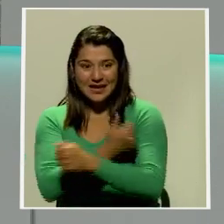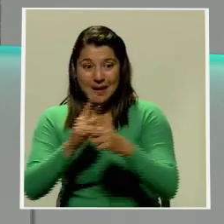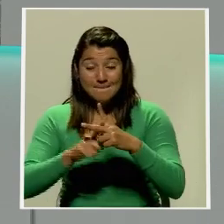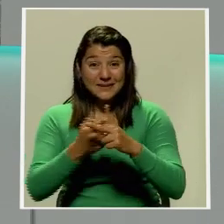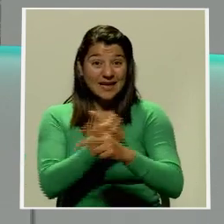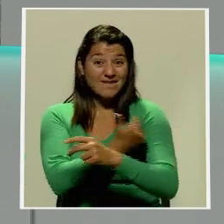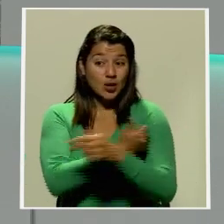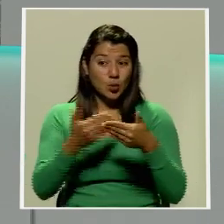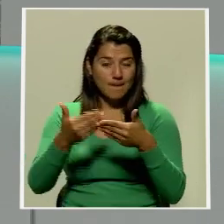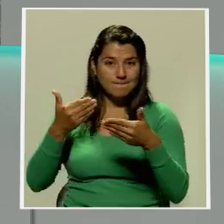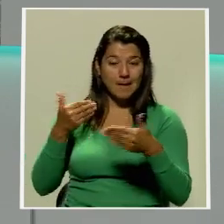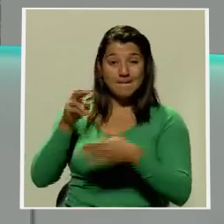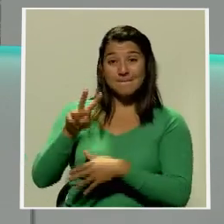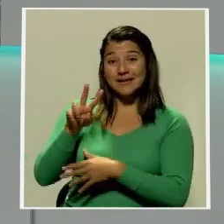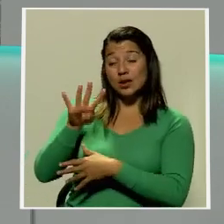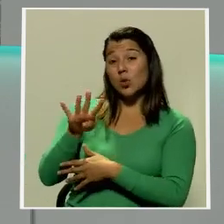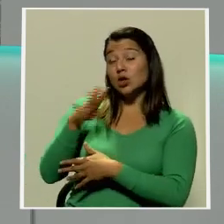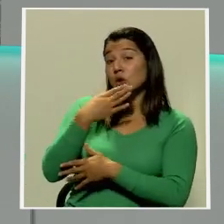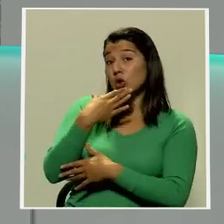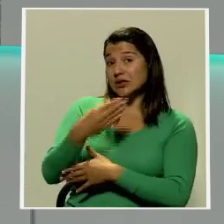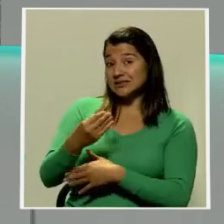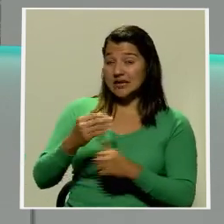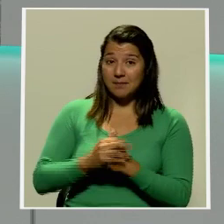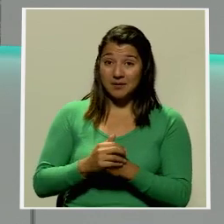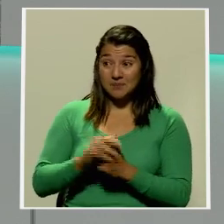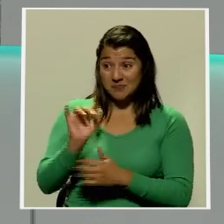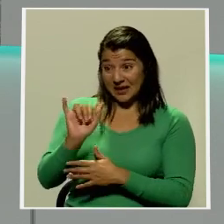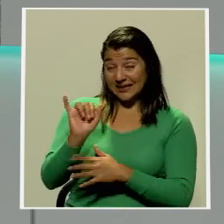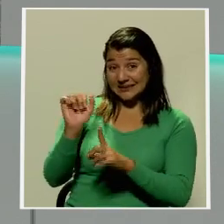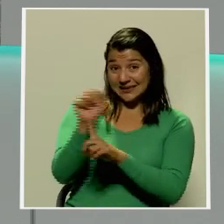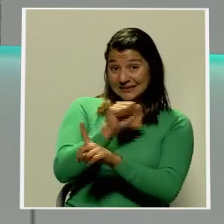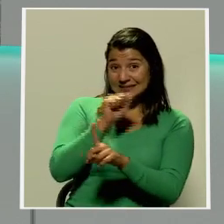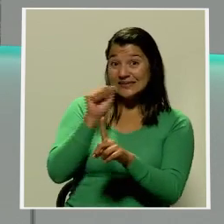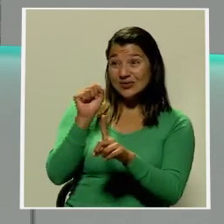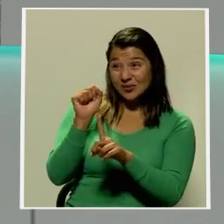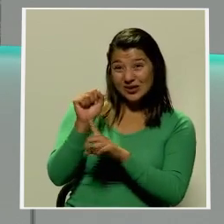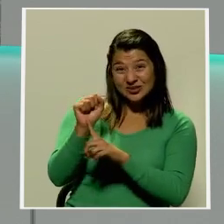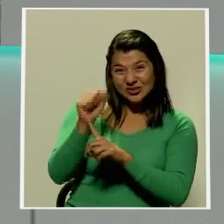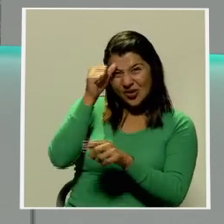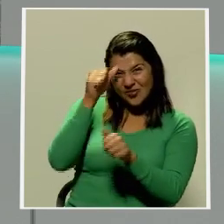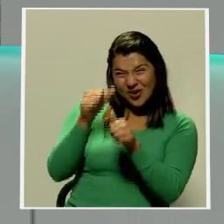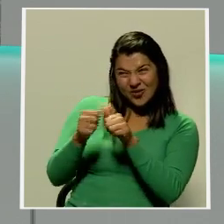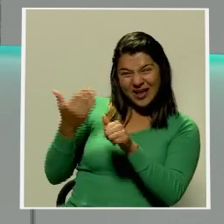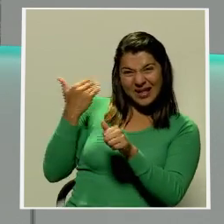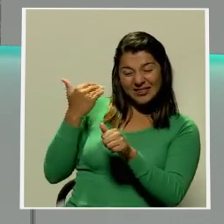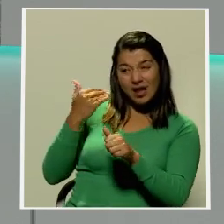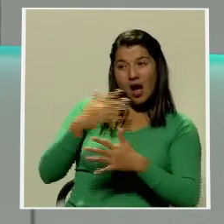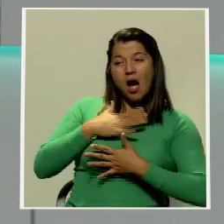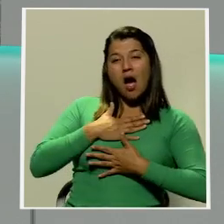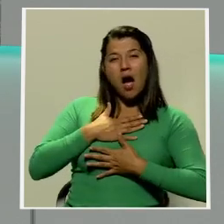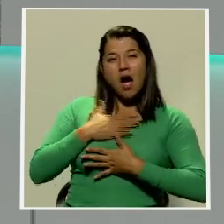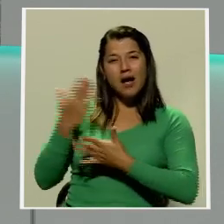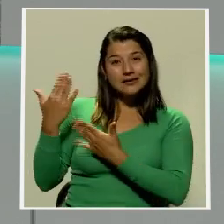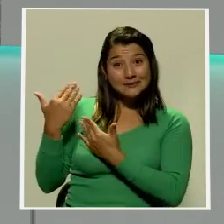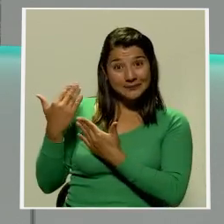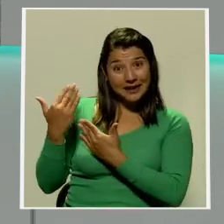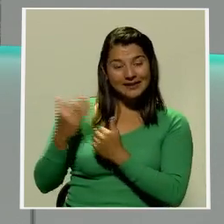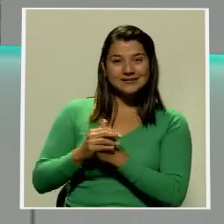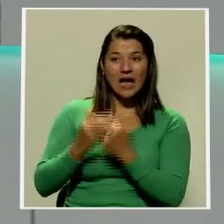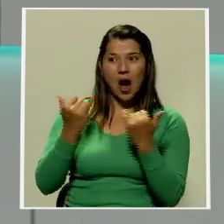diciembre. Una imagen que seguramente a todos nos llenó de esperanza. El